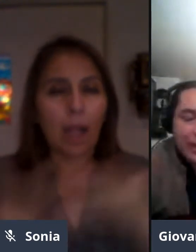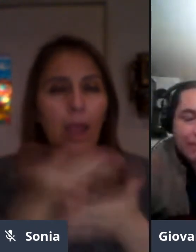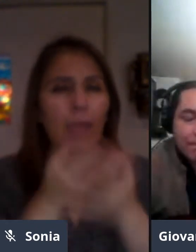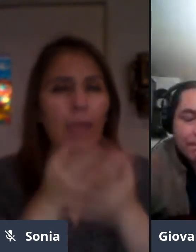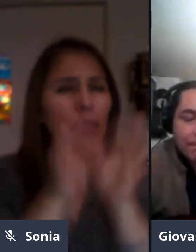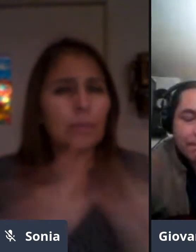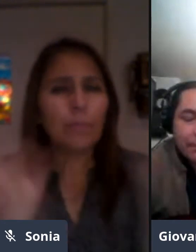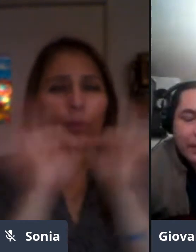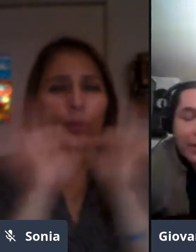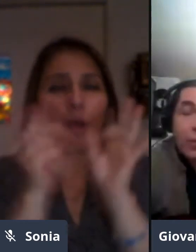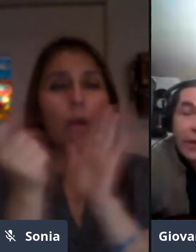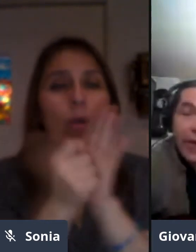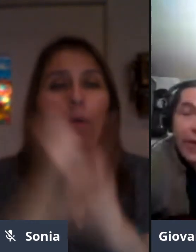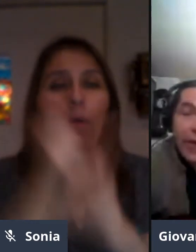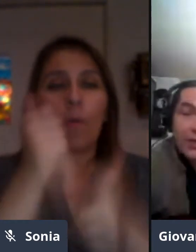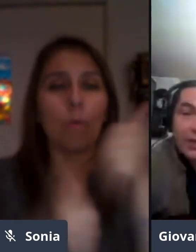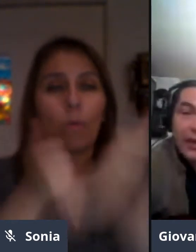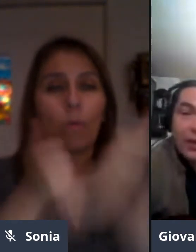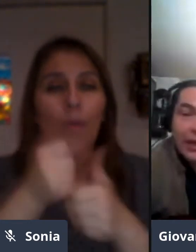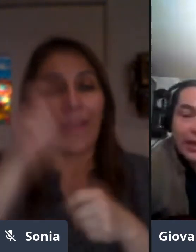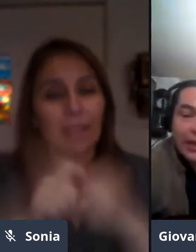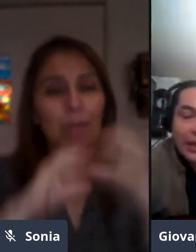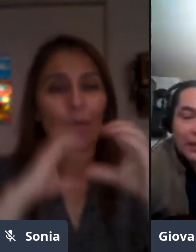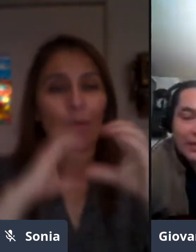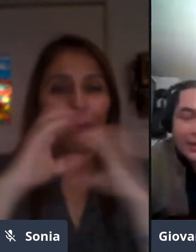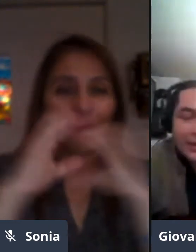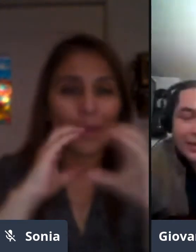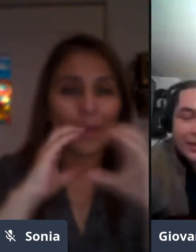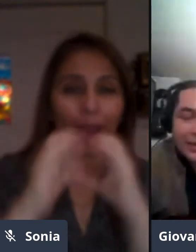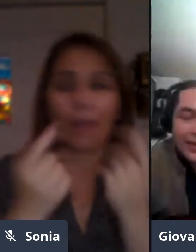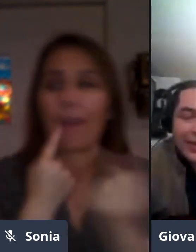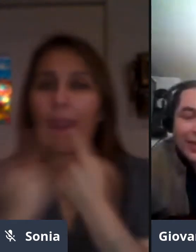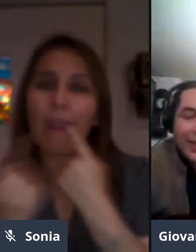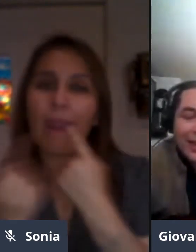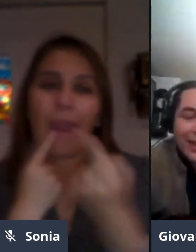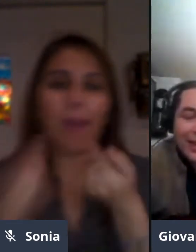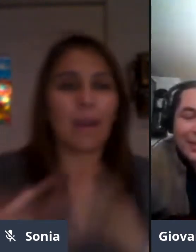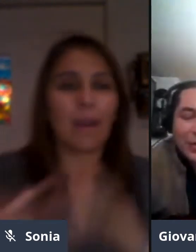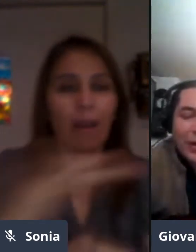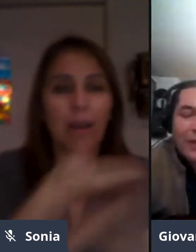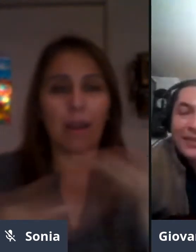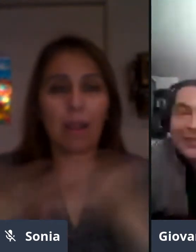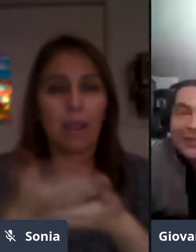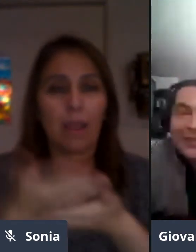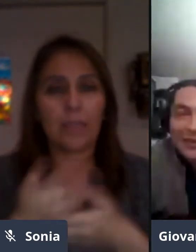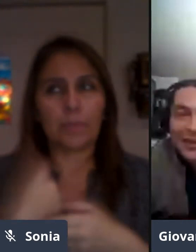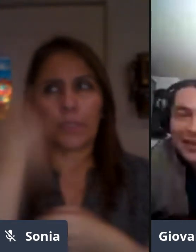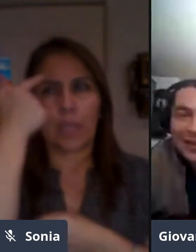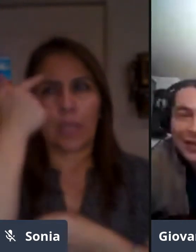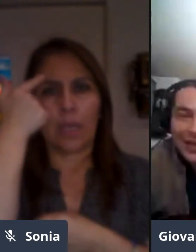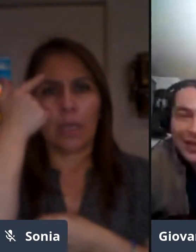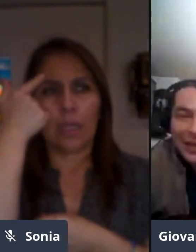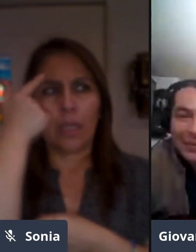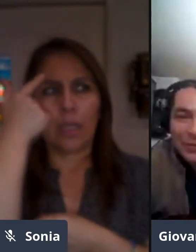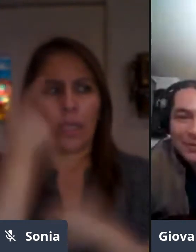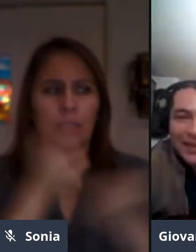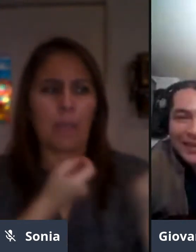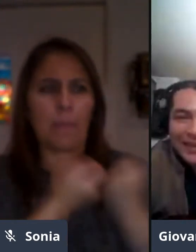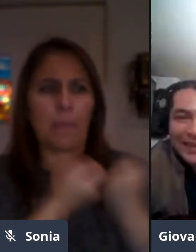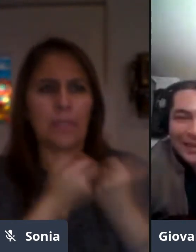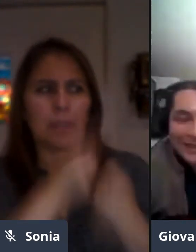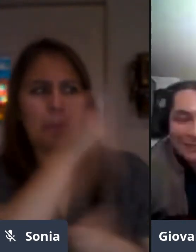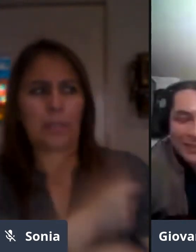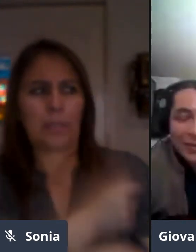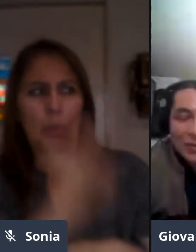de comunicarnos de dialogar y que a veces entender que el enemigo a veces está más lo que creemos y